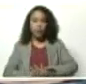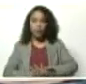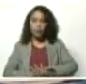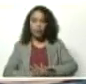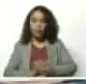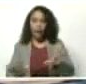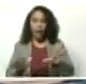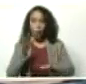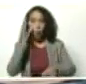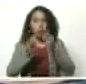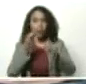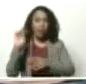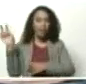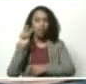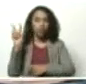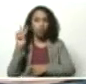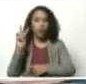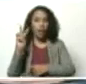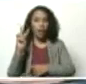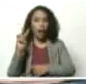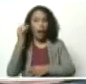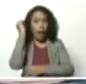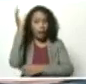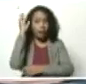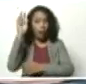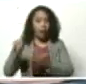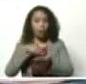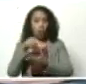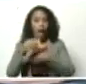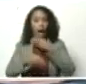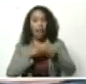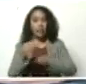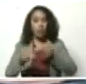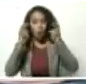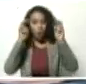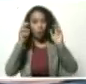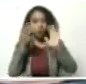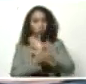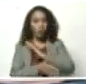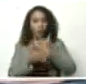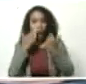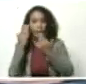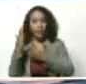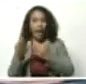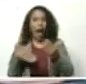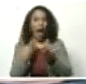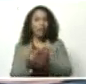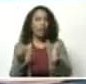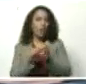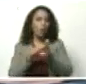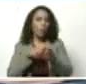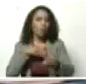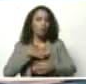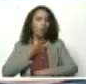órganos de justicia venezolana y la asamblea nacional están tomando cartas en el asunto hasta donde puede llegar,